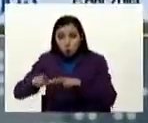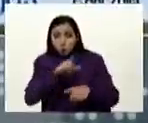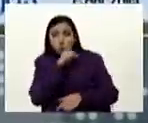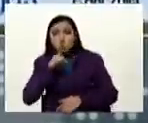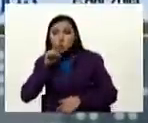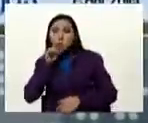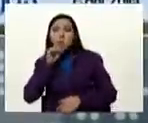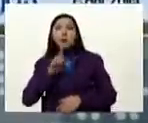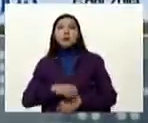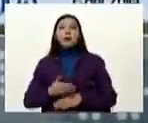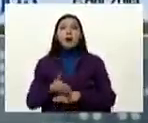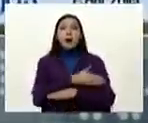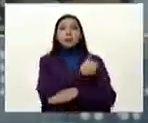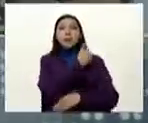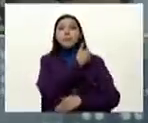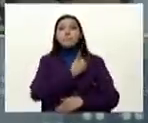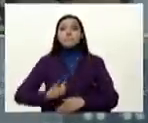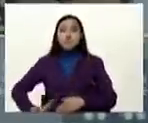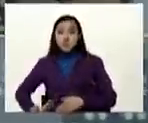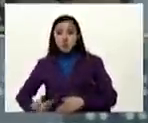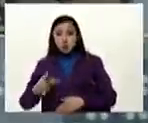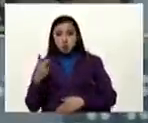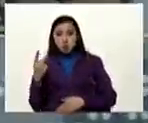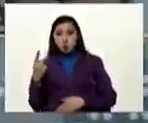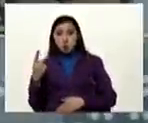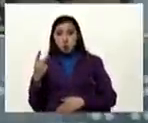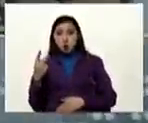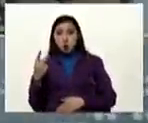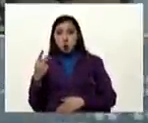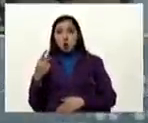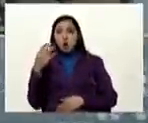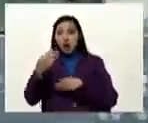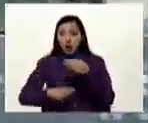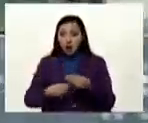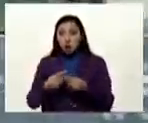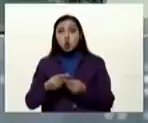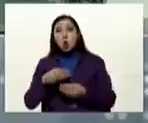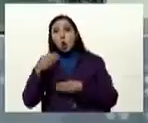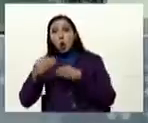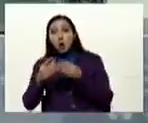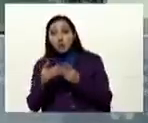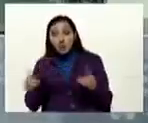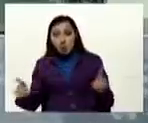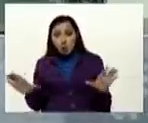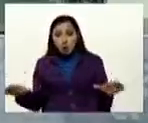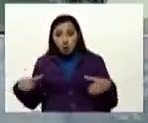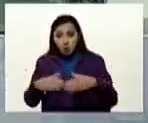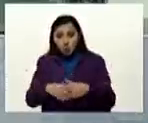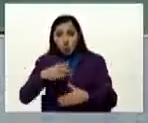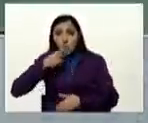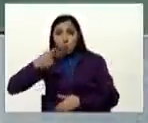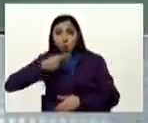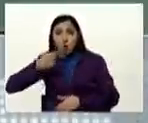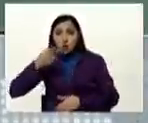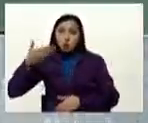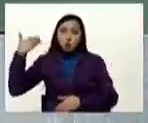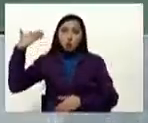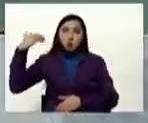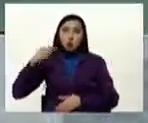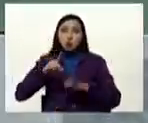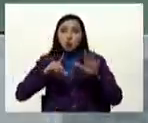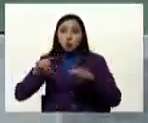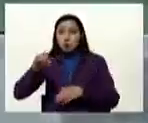expresidente. Fue el segundo presidente de Acción Democrática en aquella época de los